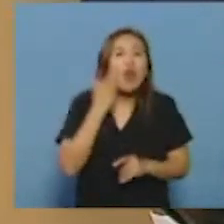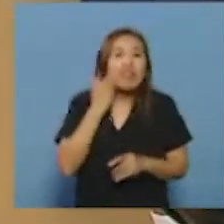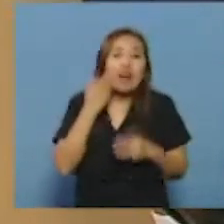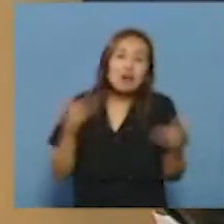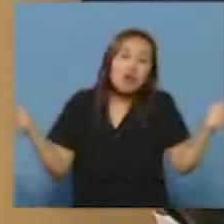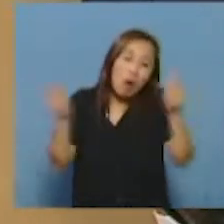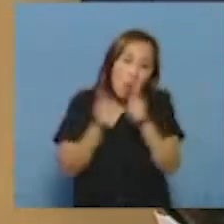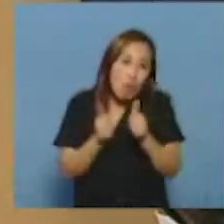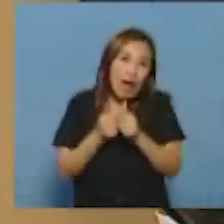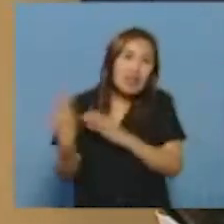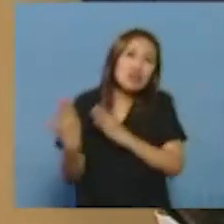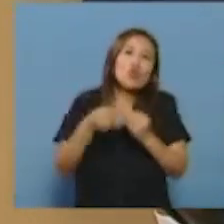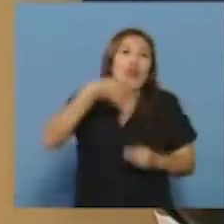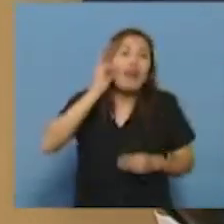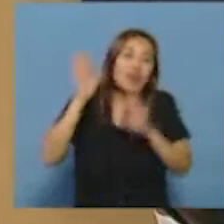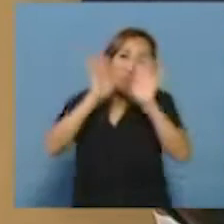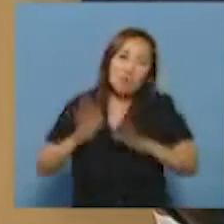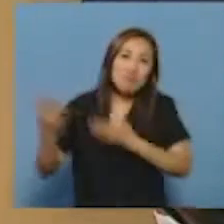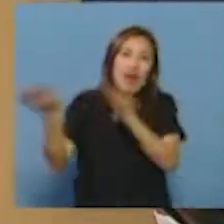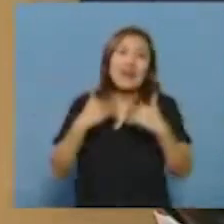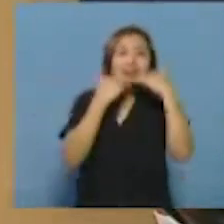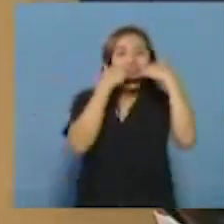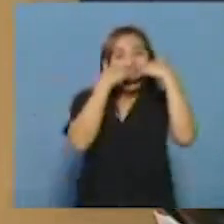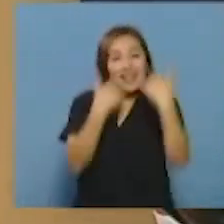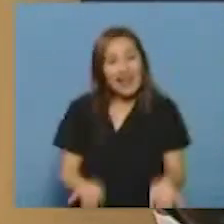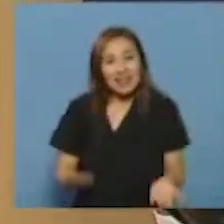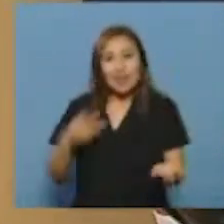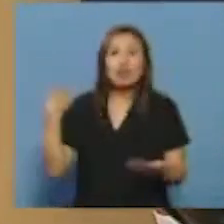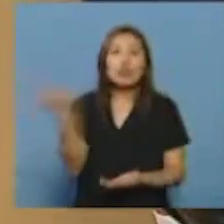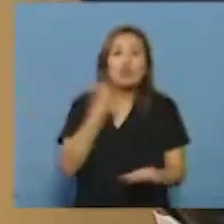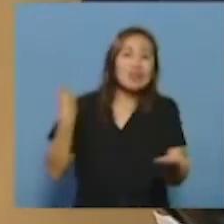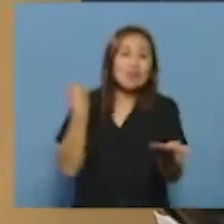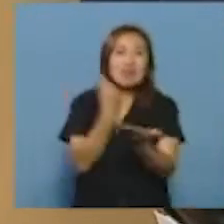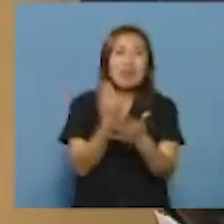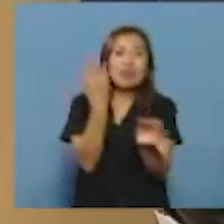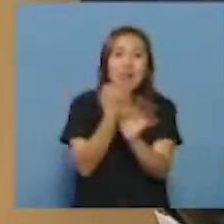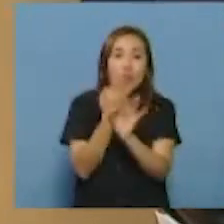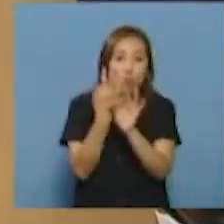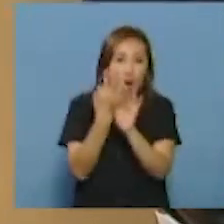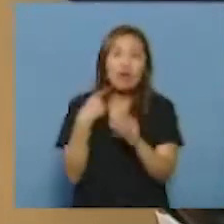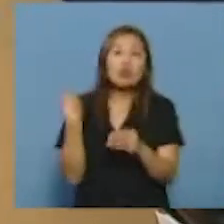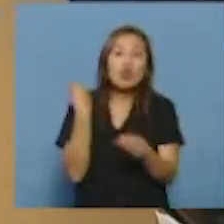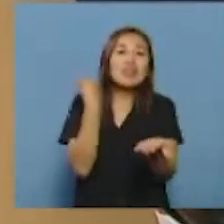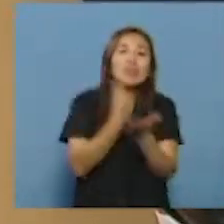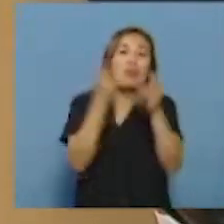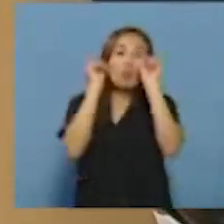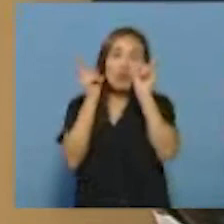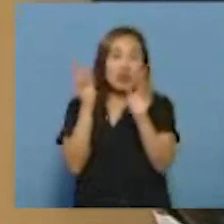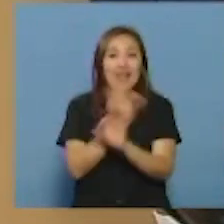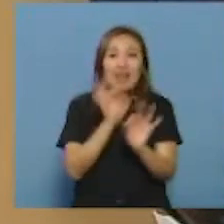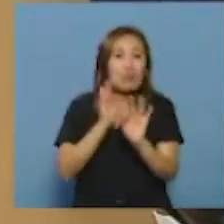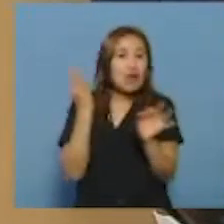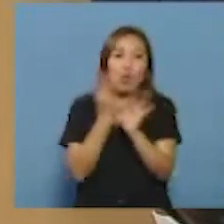queda con nosotros, nos hace un café. Creo que el agradecimiento nosotros somos representantes de la escuela como maestros, pero es toda la institución completa.